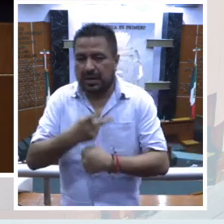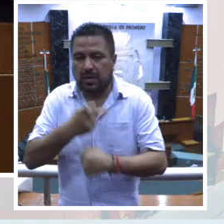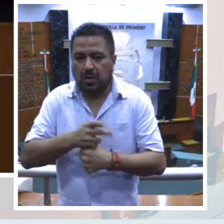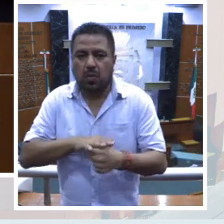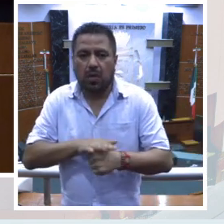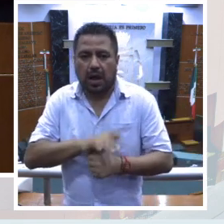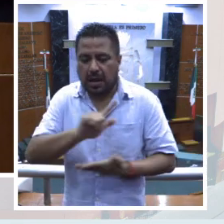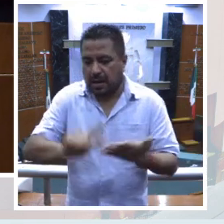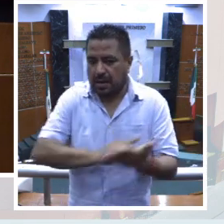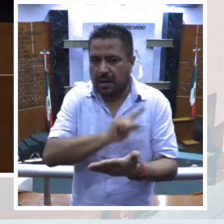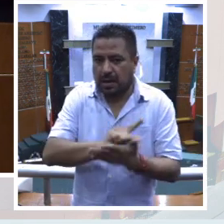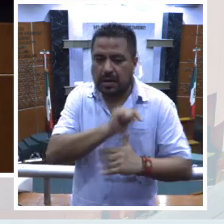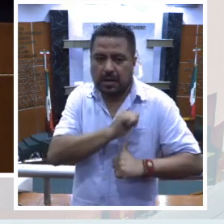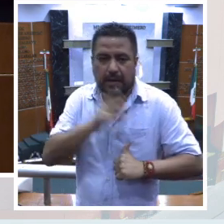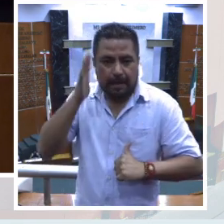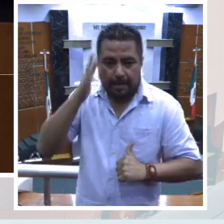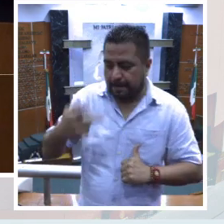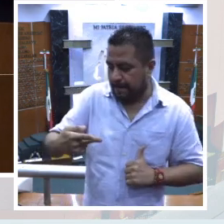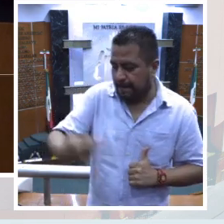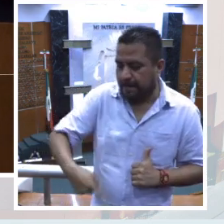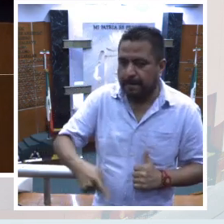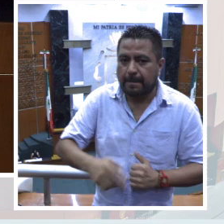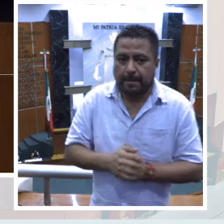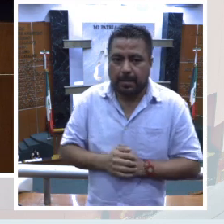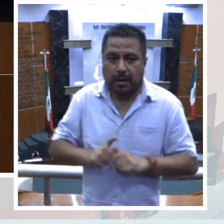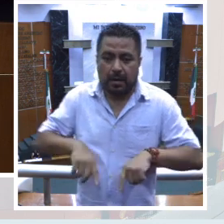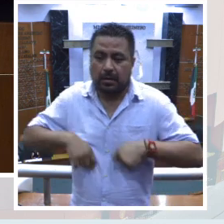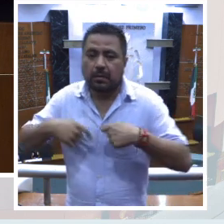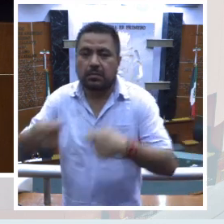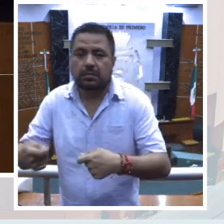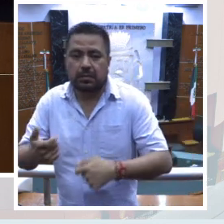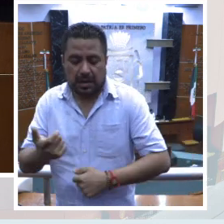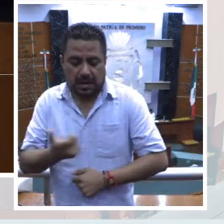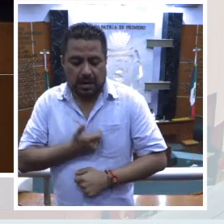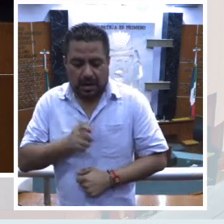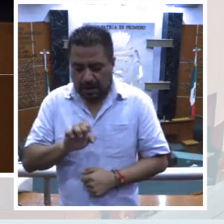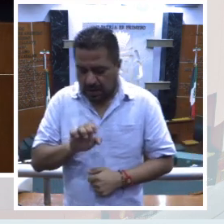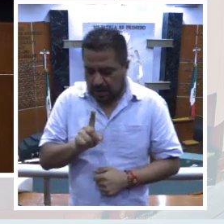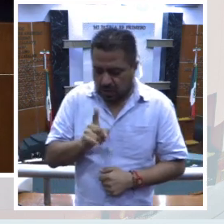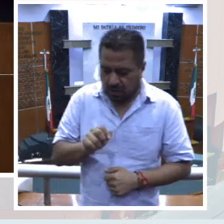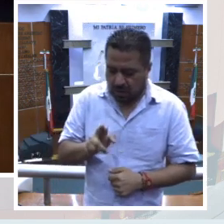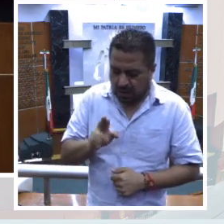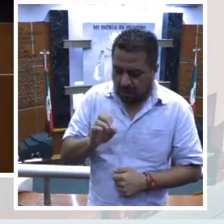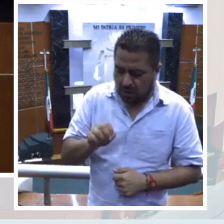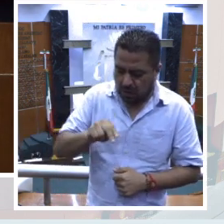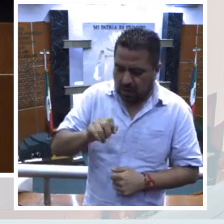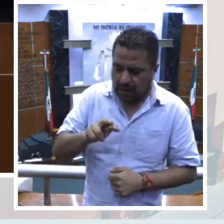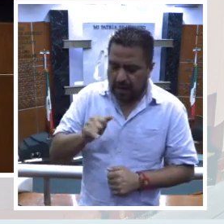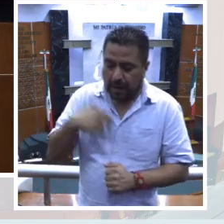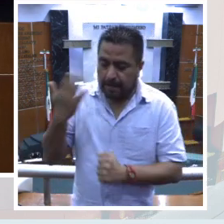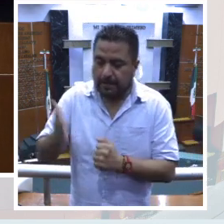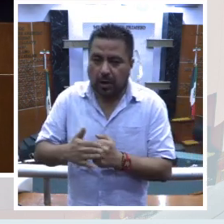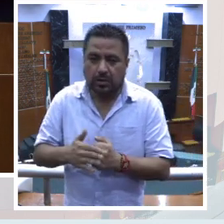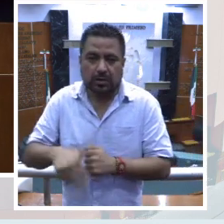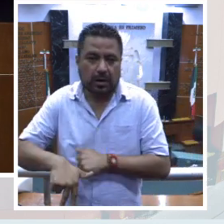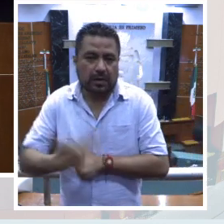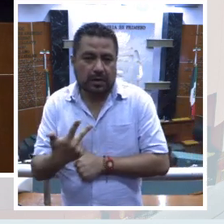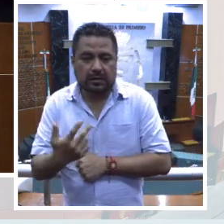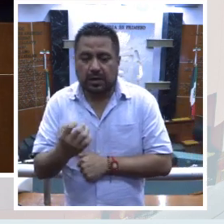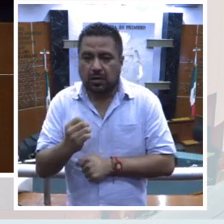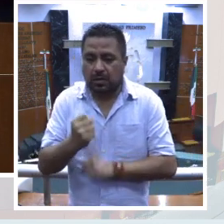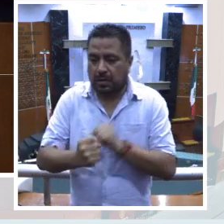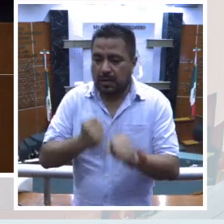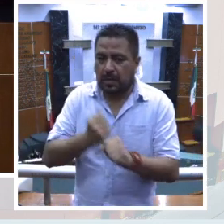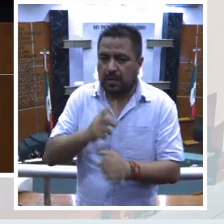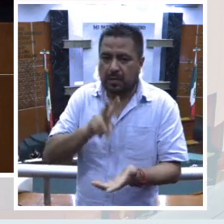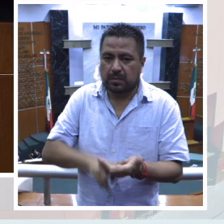de nuestra Ley orgánica otorgando la presa Eduardo Neri Reynoso El próximo 13 de octubre del